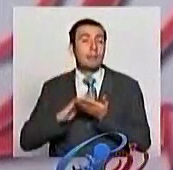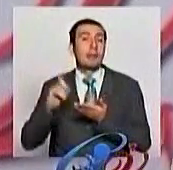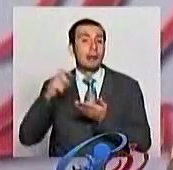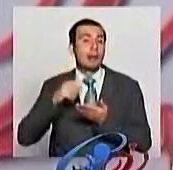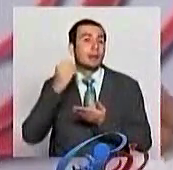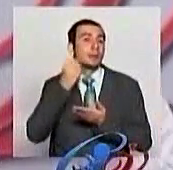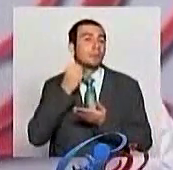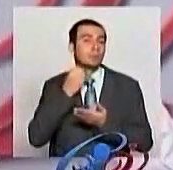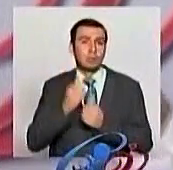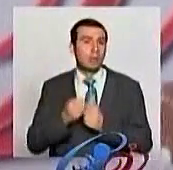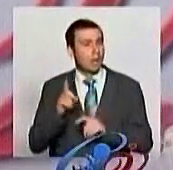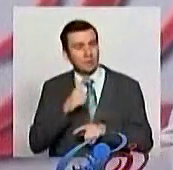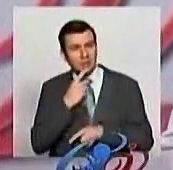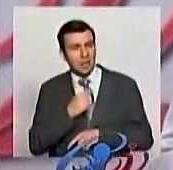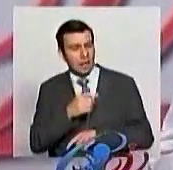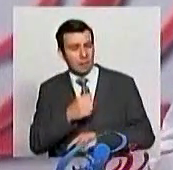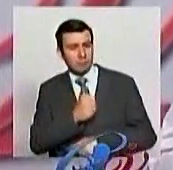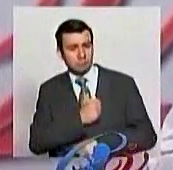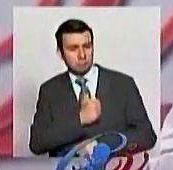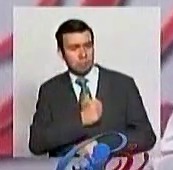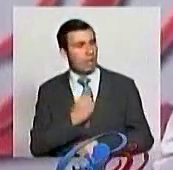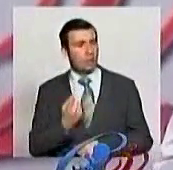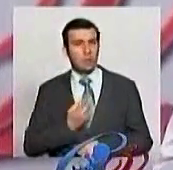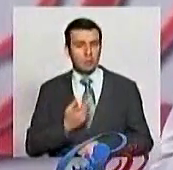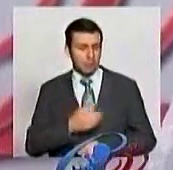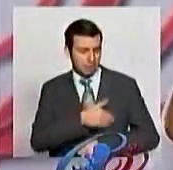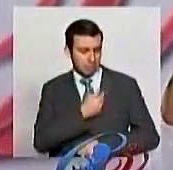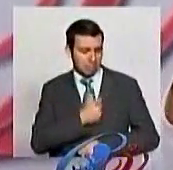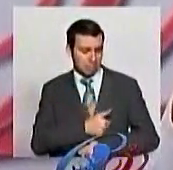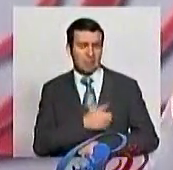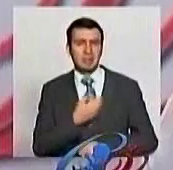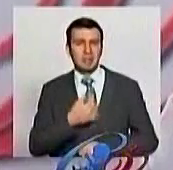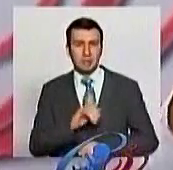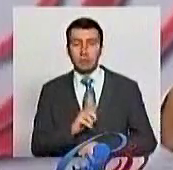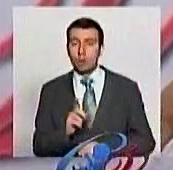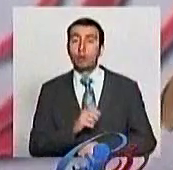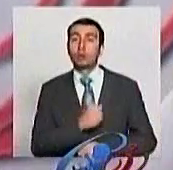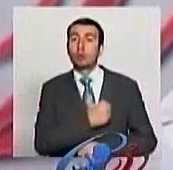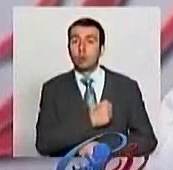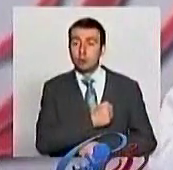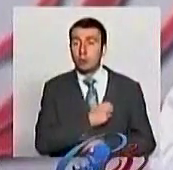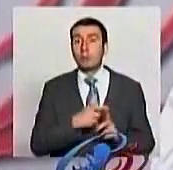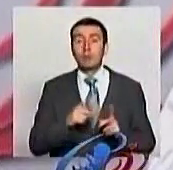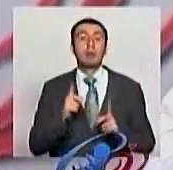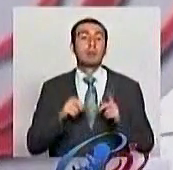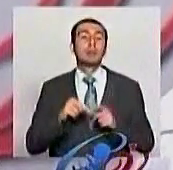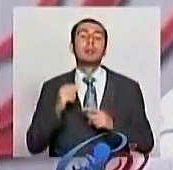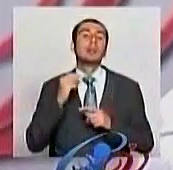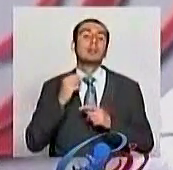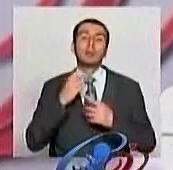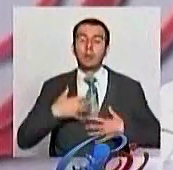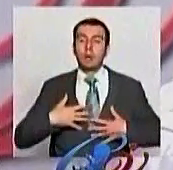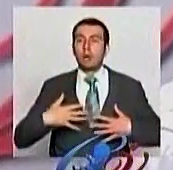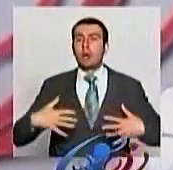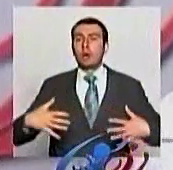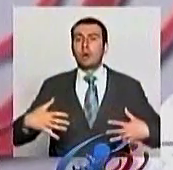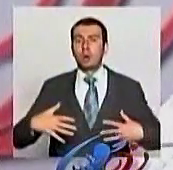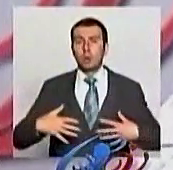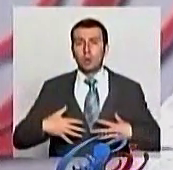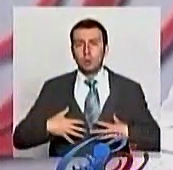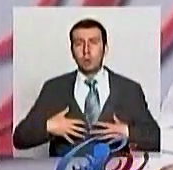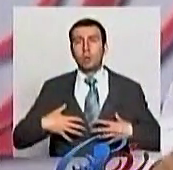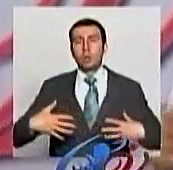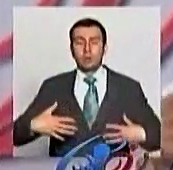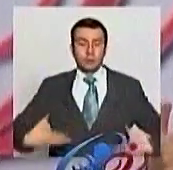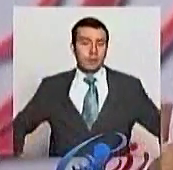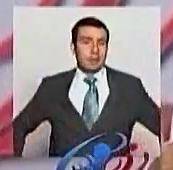que porque es cardiología entonces solo le van a ver el corazón. No, es el corazón, pero también hay que examinarle el pulmón, el riñón, los